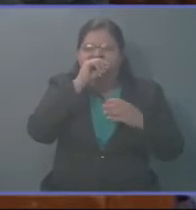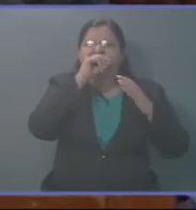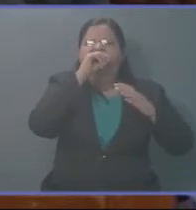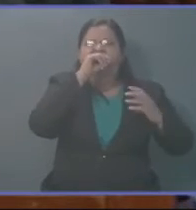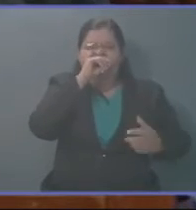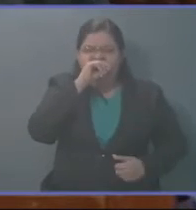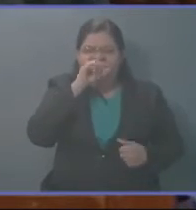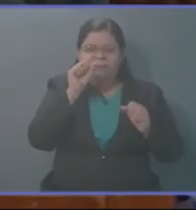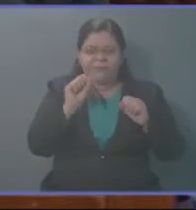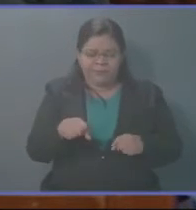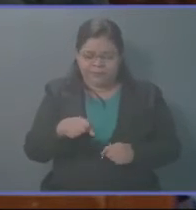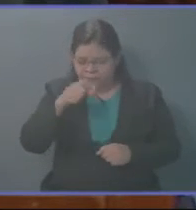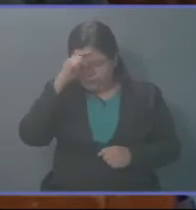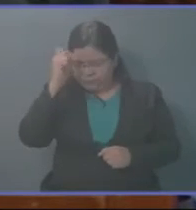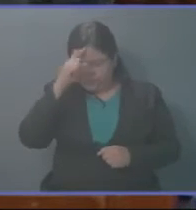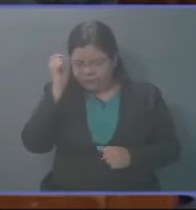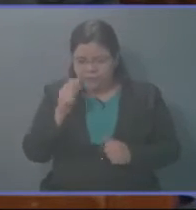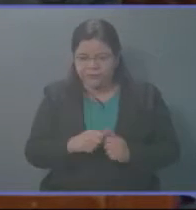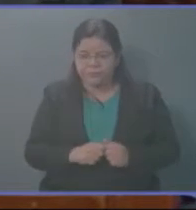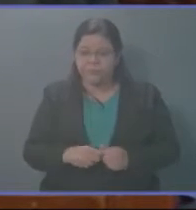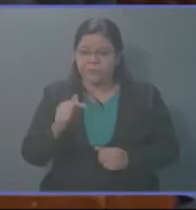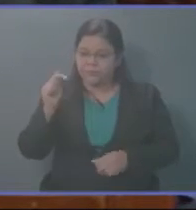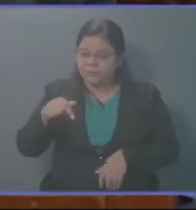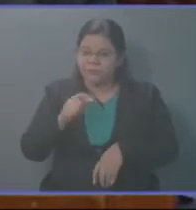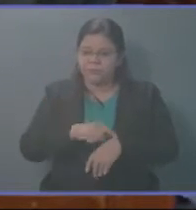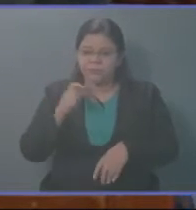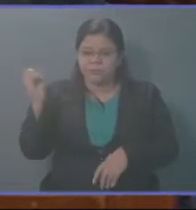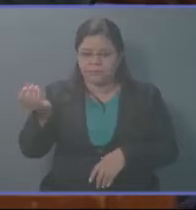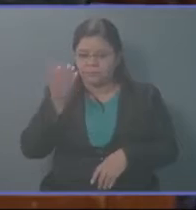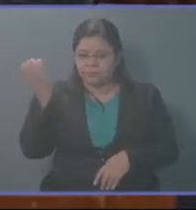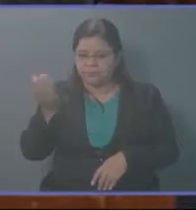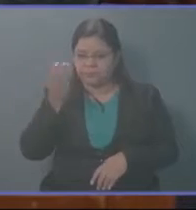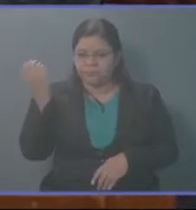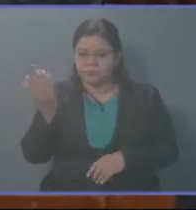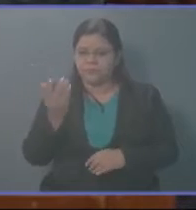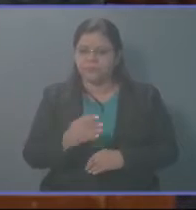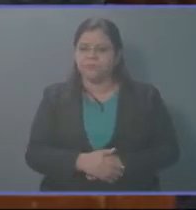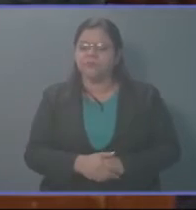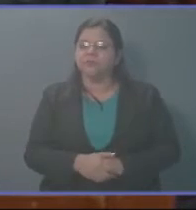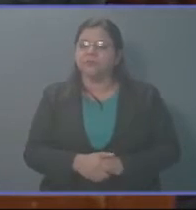gobierno y que esta emergencia